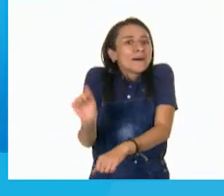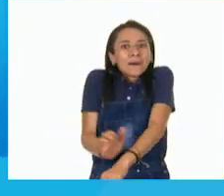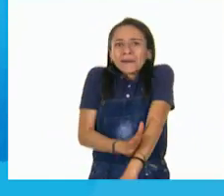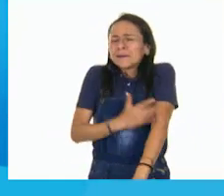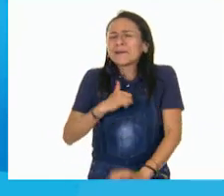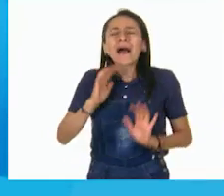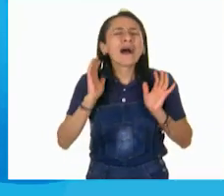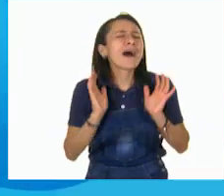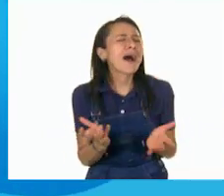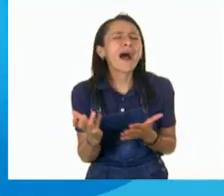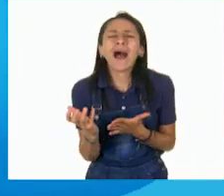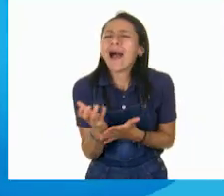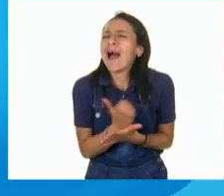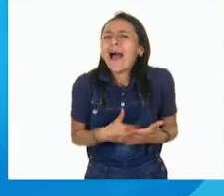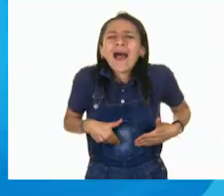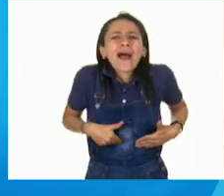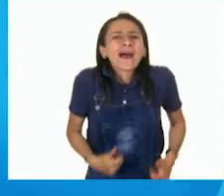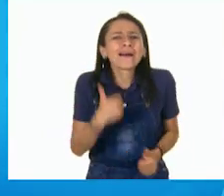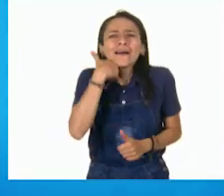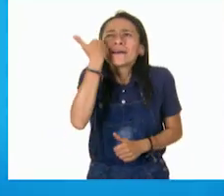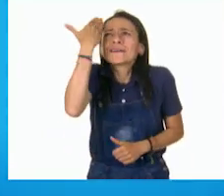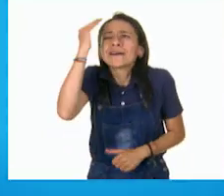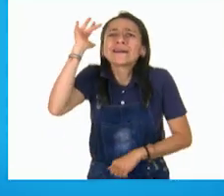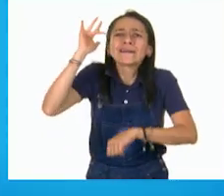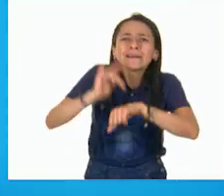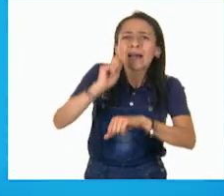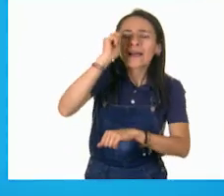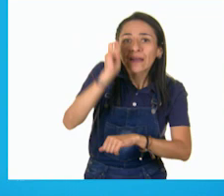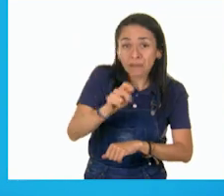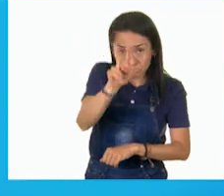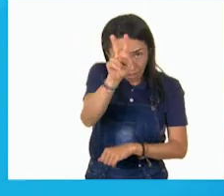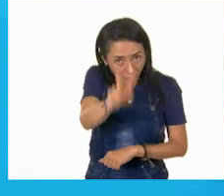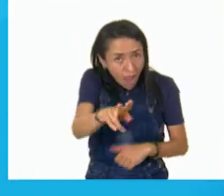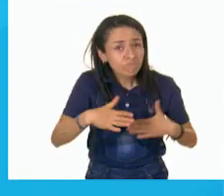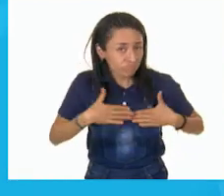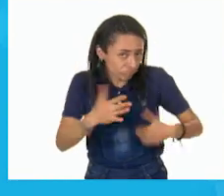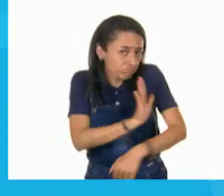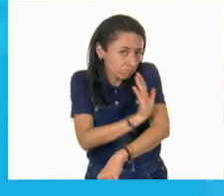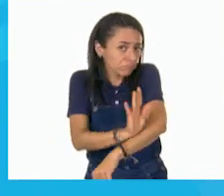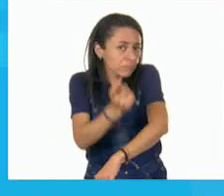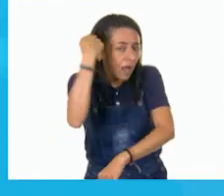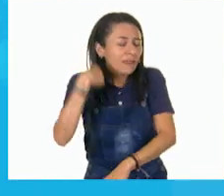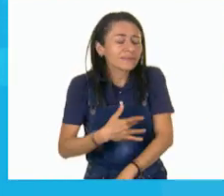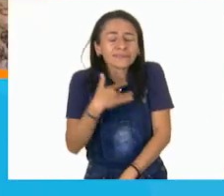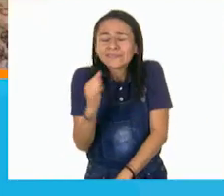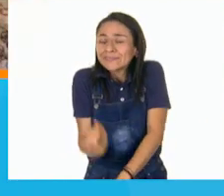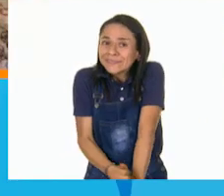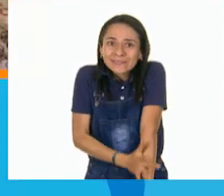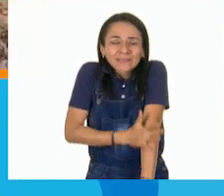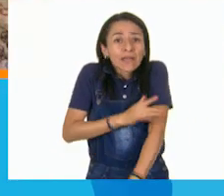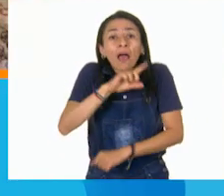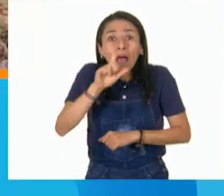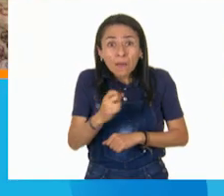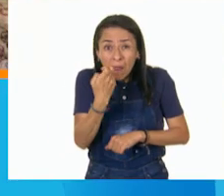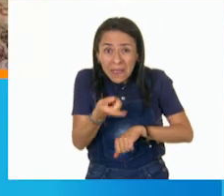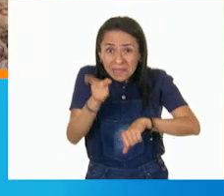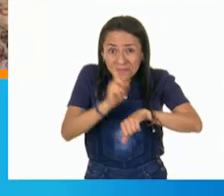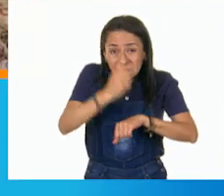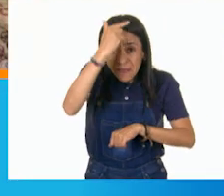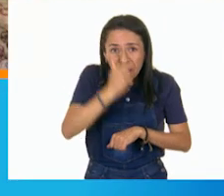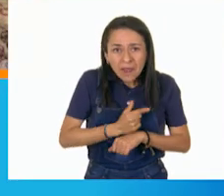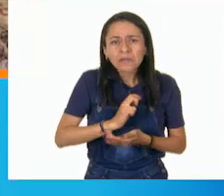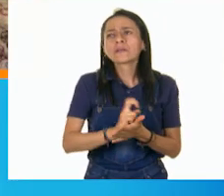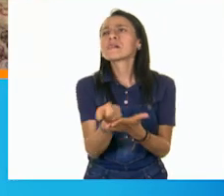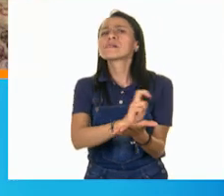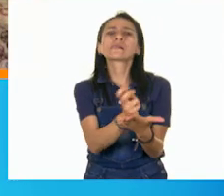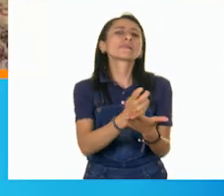conocerlo. Y la verdad estaba tan emocionado que por la noche no podía dormir. Me rodaba por la